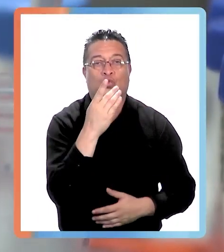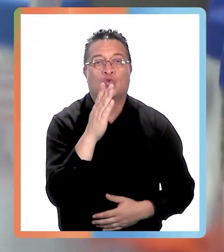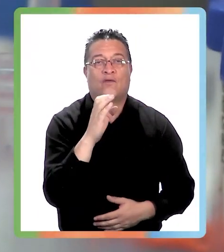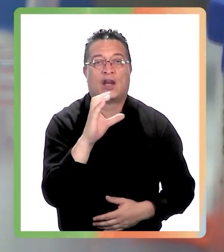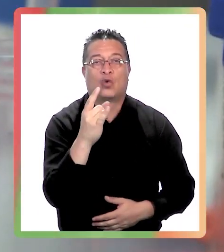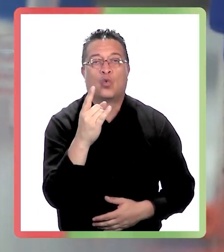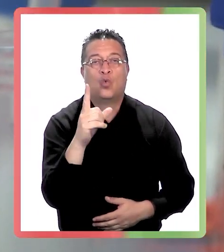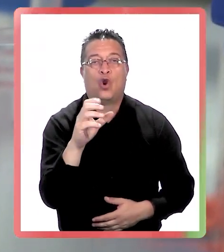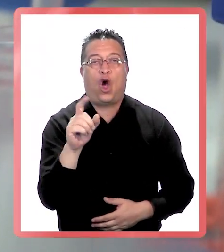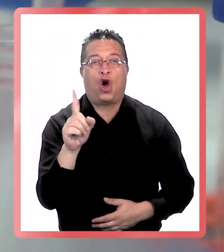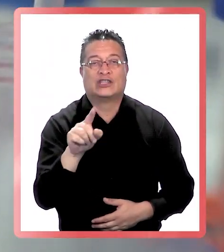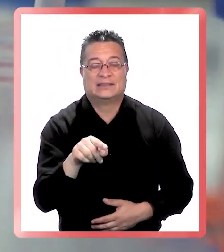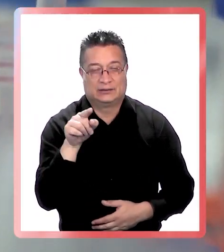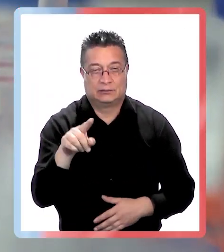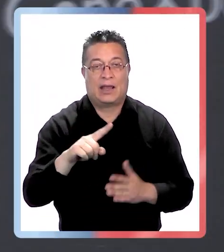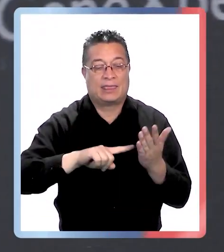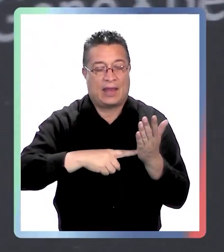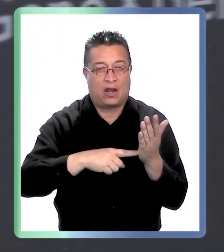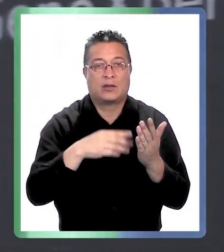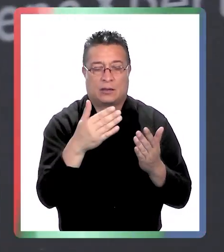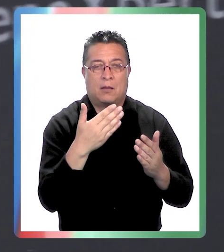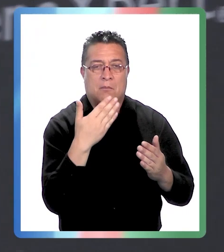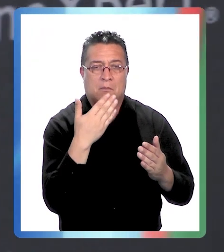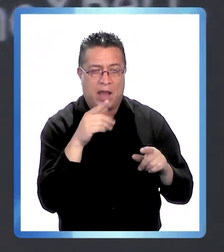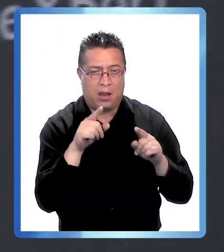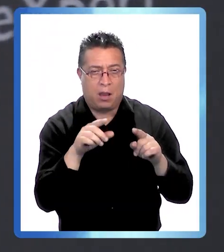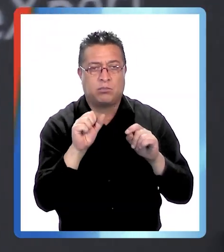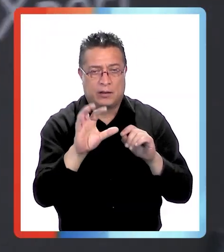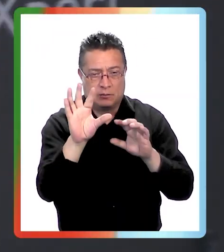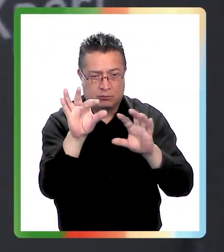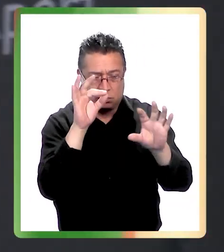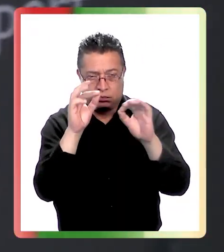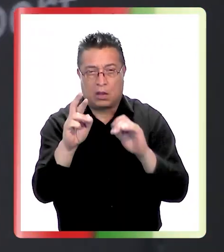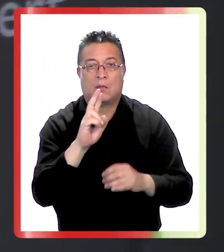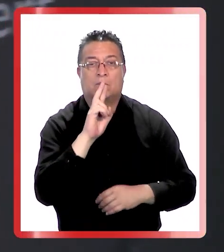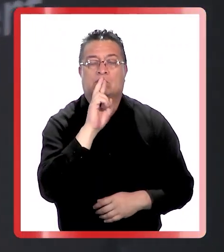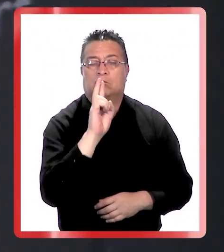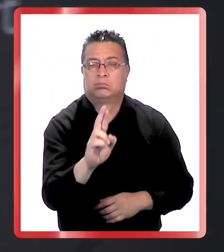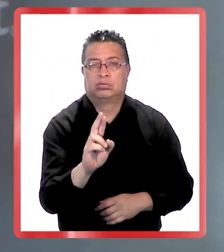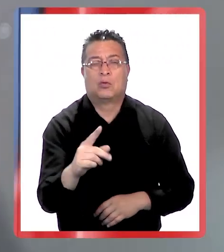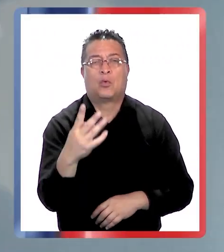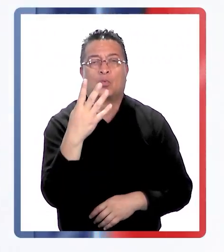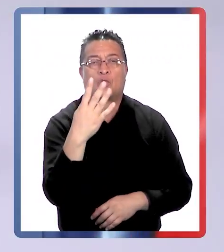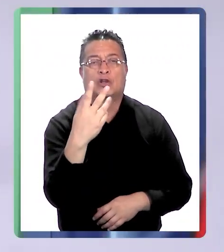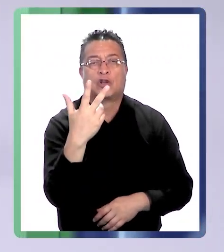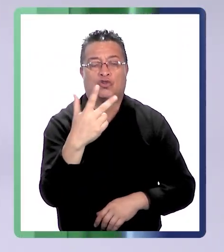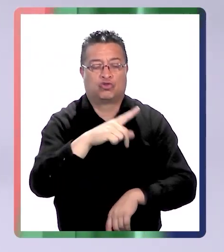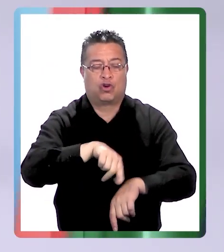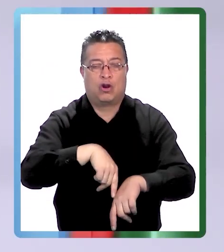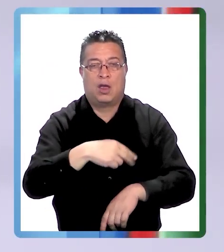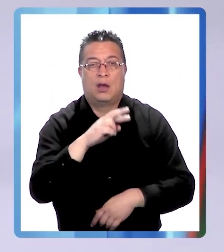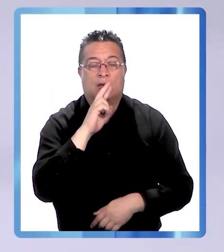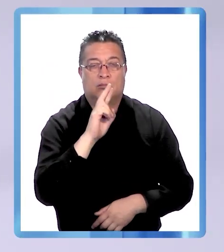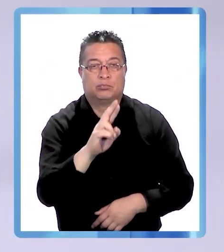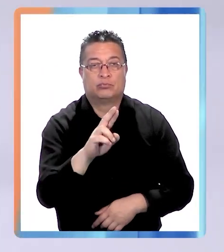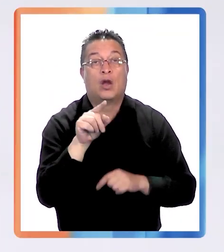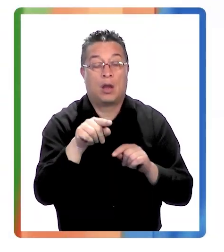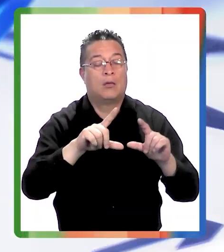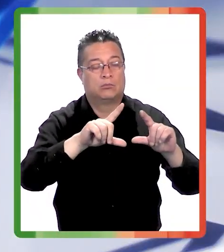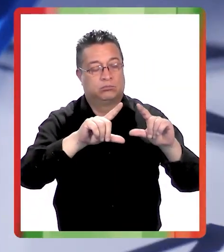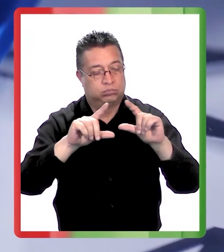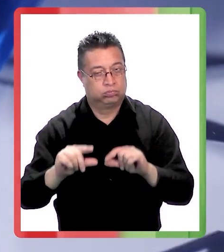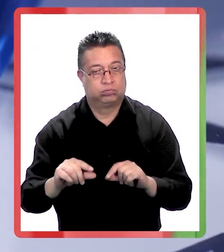tuberculosis mediante la tecnología GeneXpert, que permite tener los resultados del examen en 48 horas y con ello se